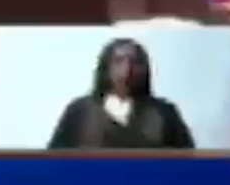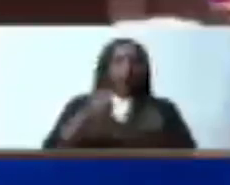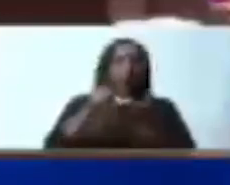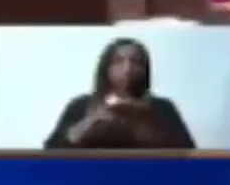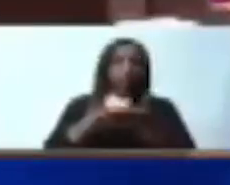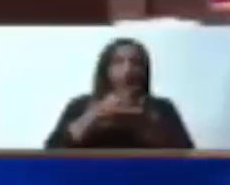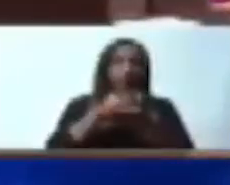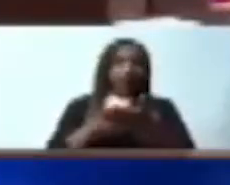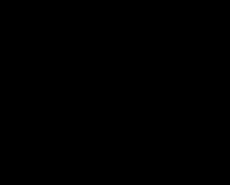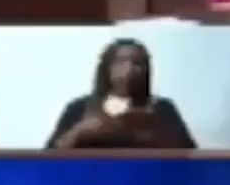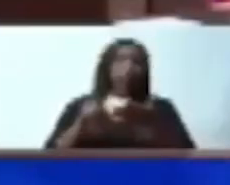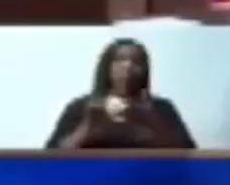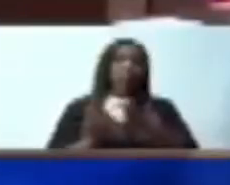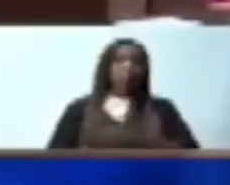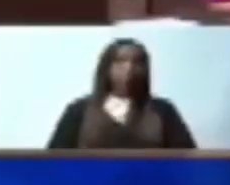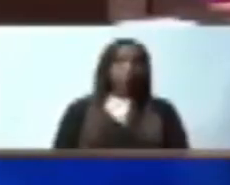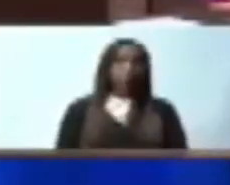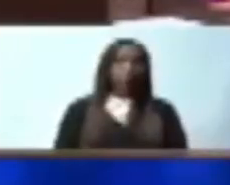válida.